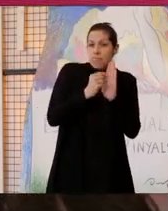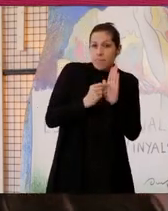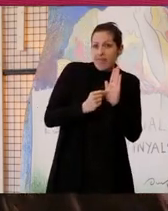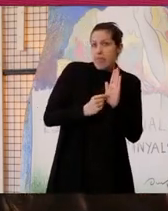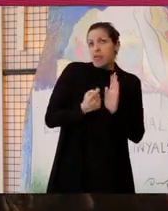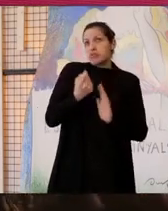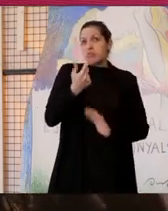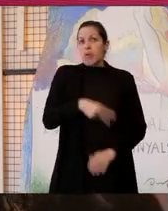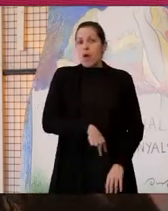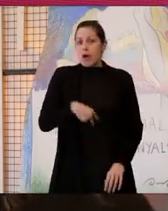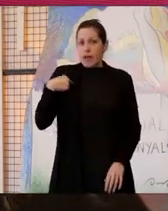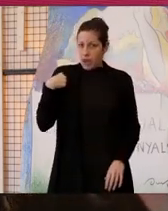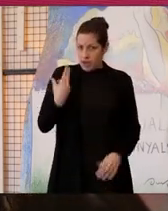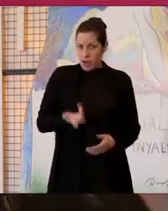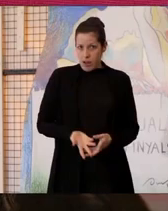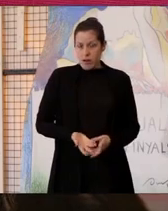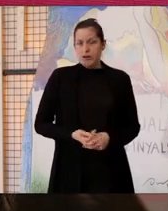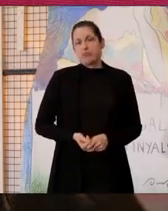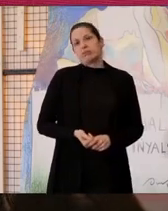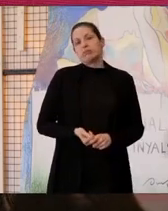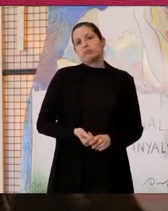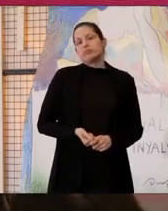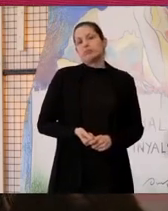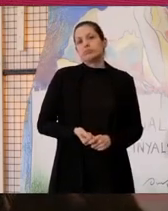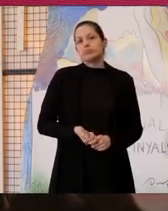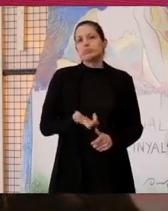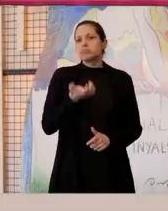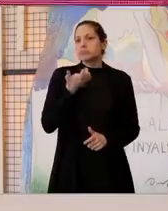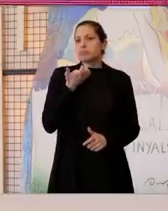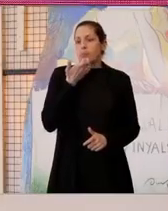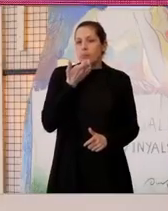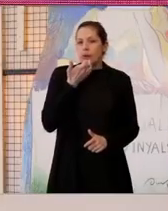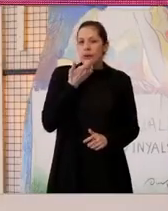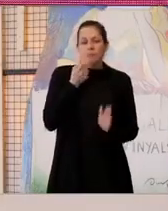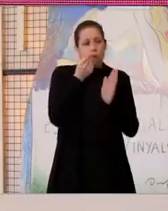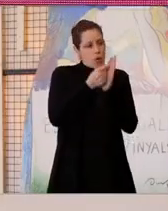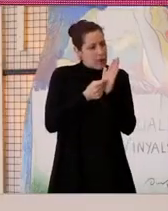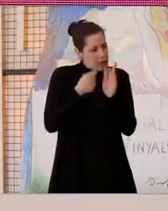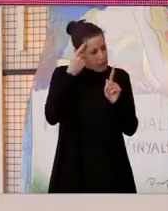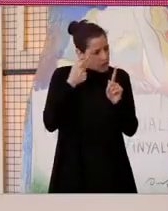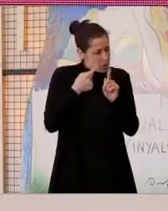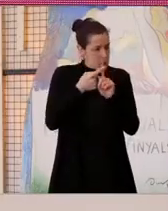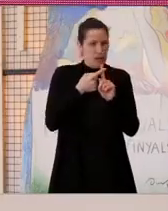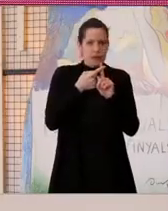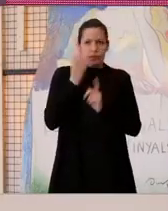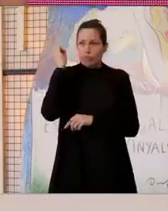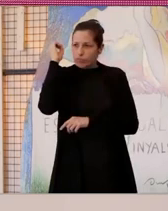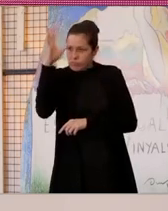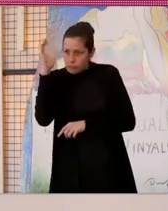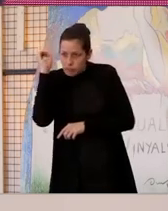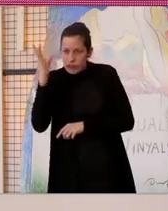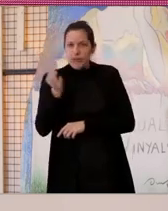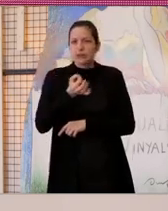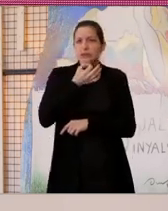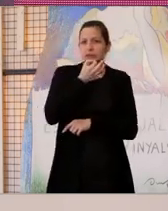pues medidas de hacer charlas de hacer tutoring de poner unas